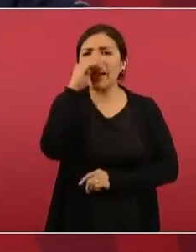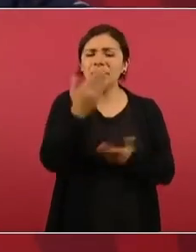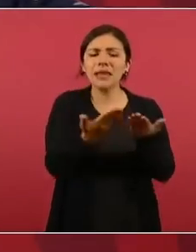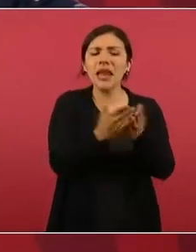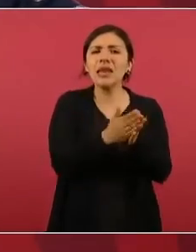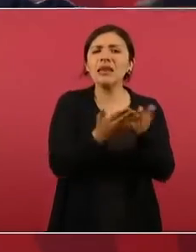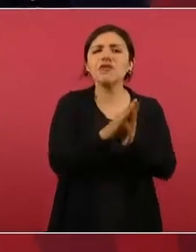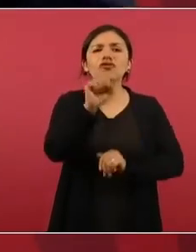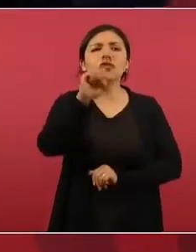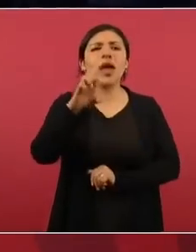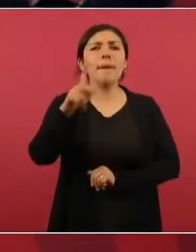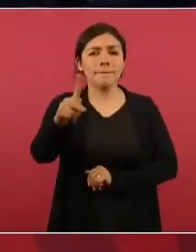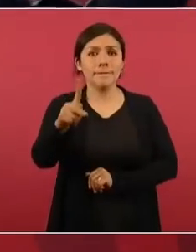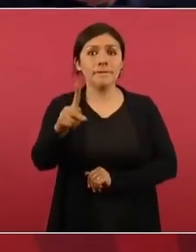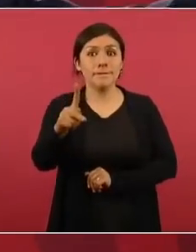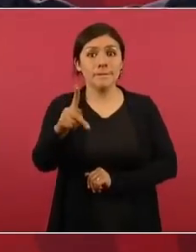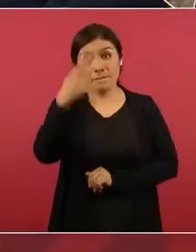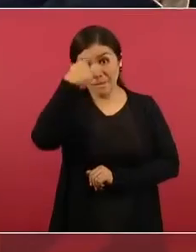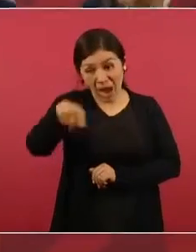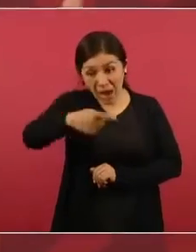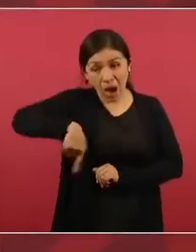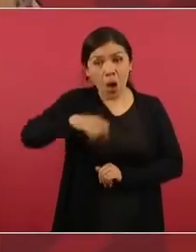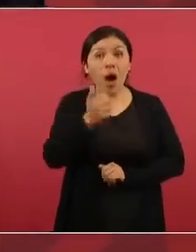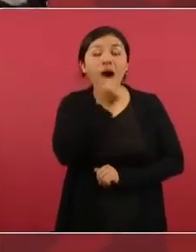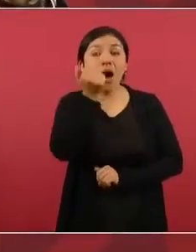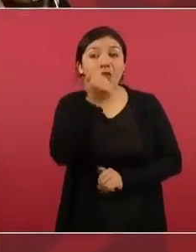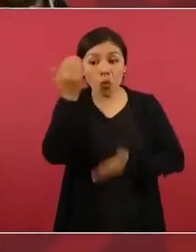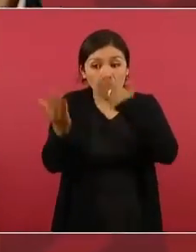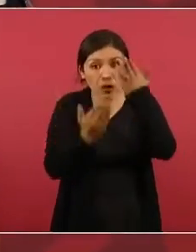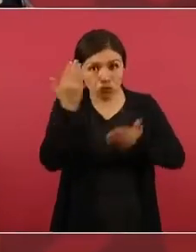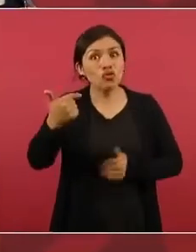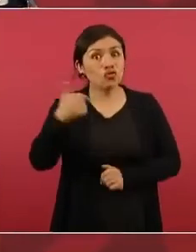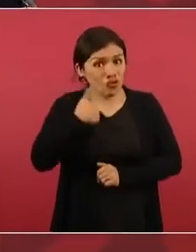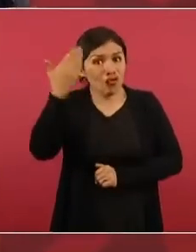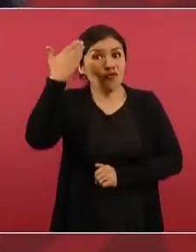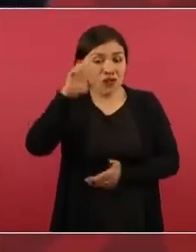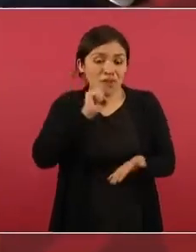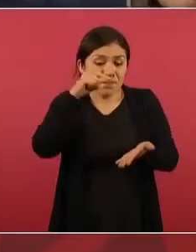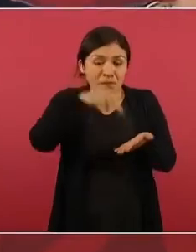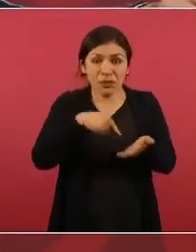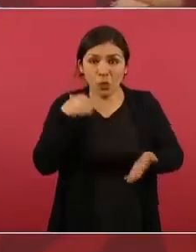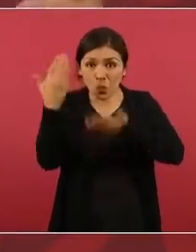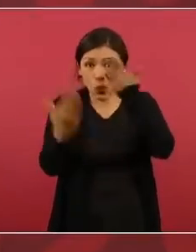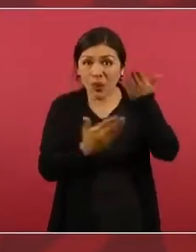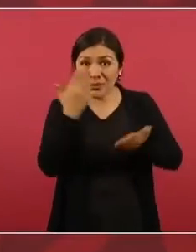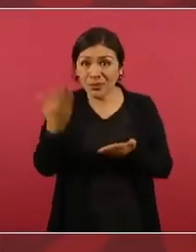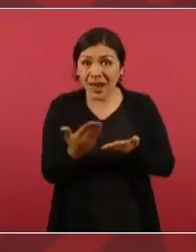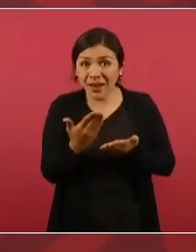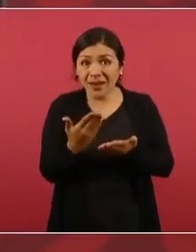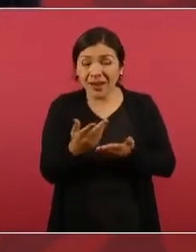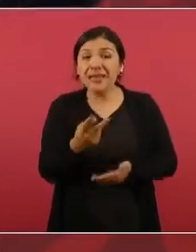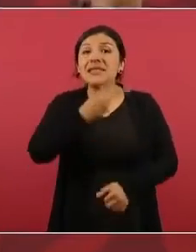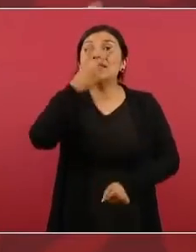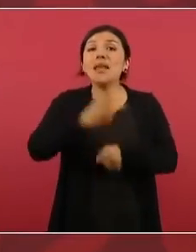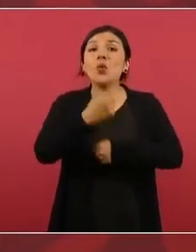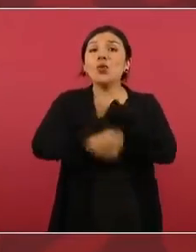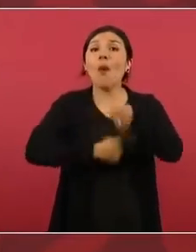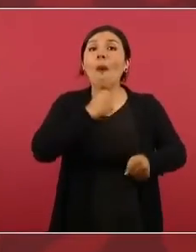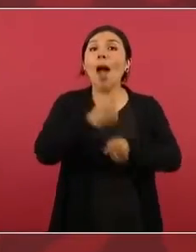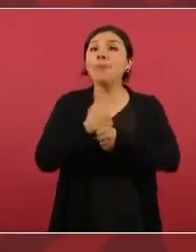de texto, los libros en los que estudiamos. A mí me tocaron la segunda edición, segundo